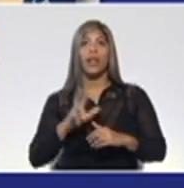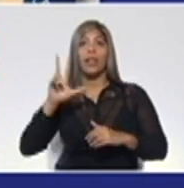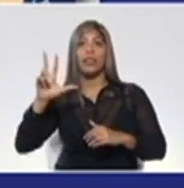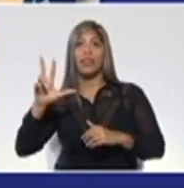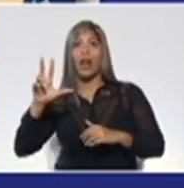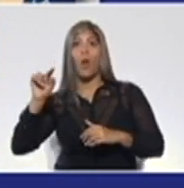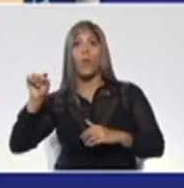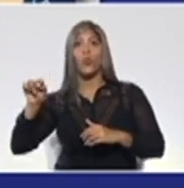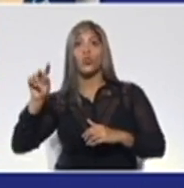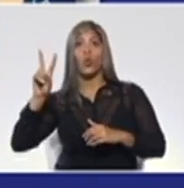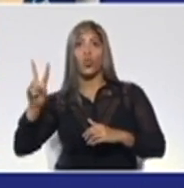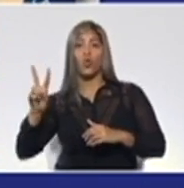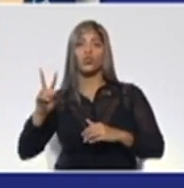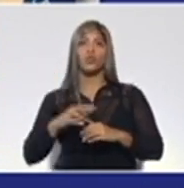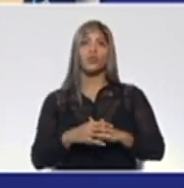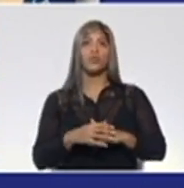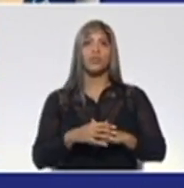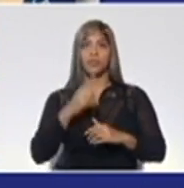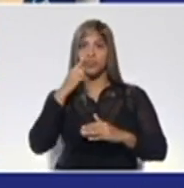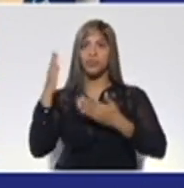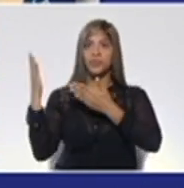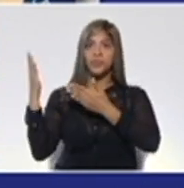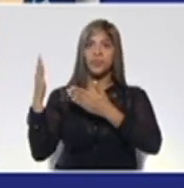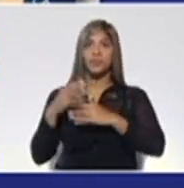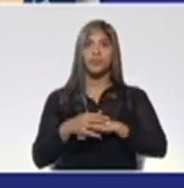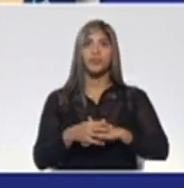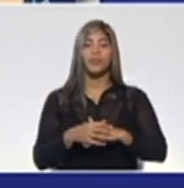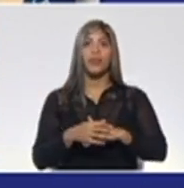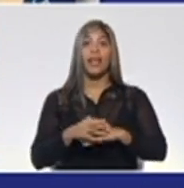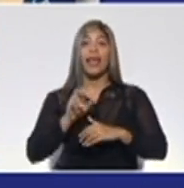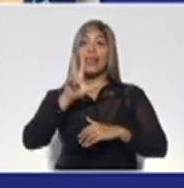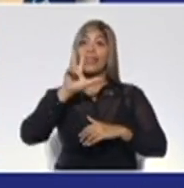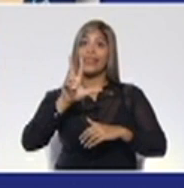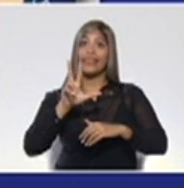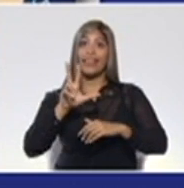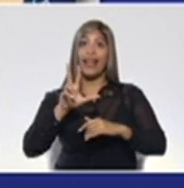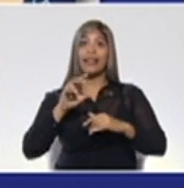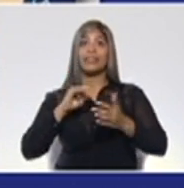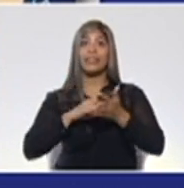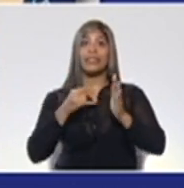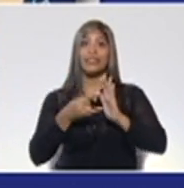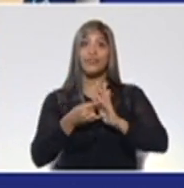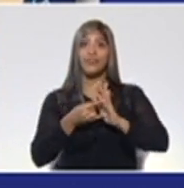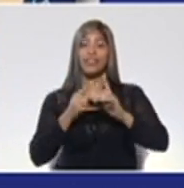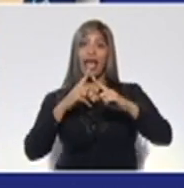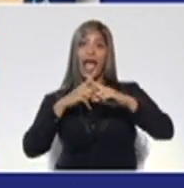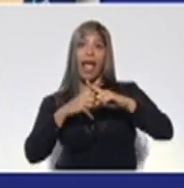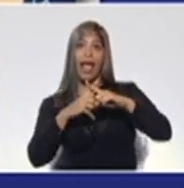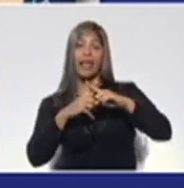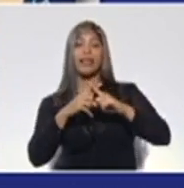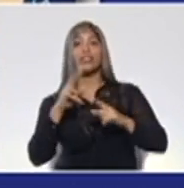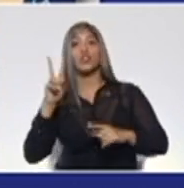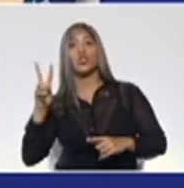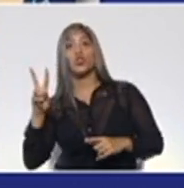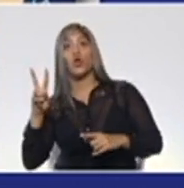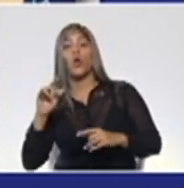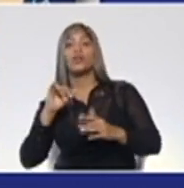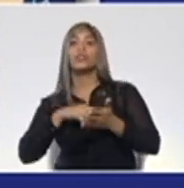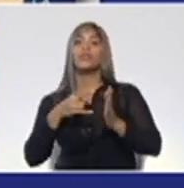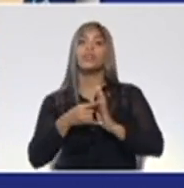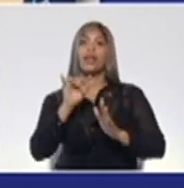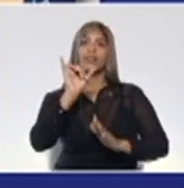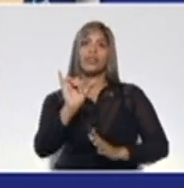2, 3 en X y 2 en Y, que es el punto rojo. Pasemos ahora al punto